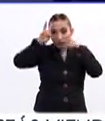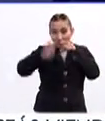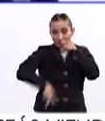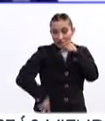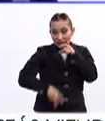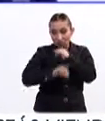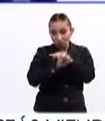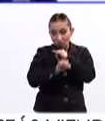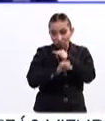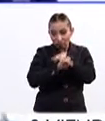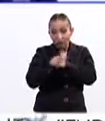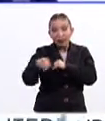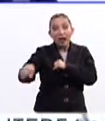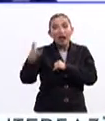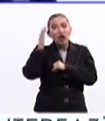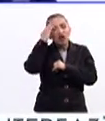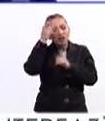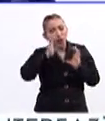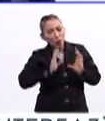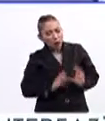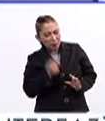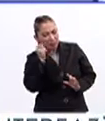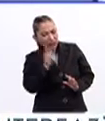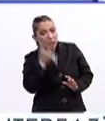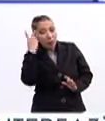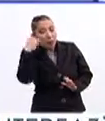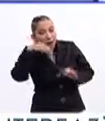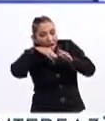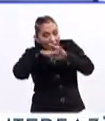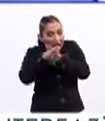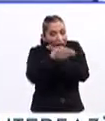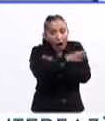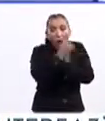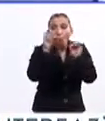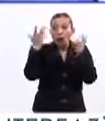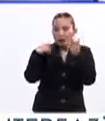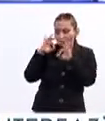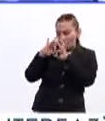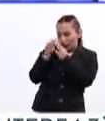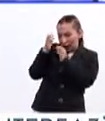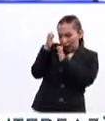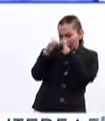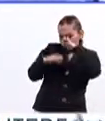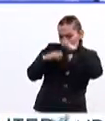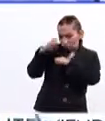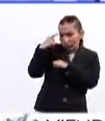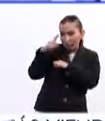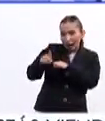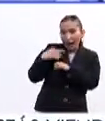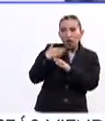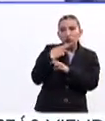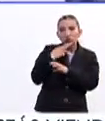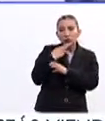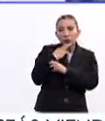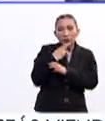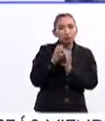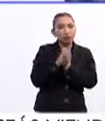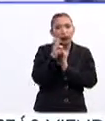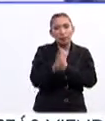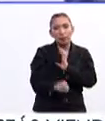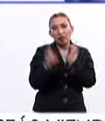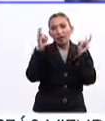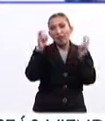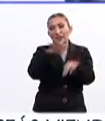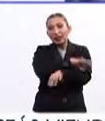procesos formativos, desde conocer el cuerpo humano como si viajáramos en su interior o elaborar modelos de estructuras para optimizar su implementación, como es el